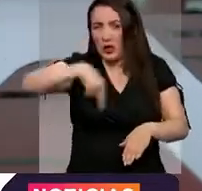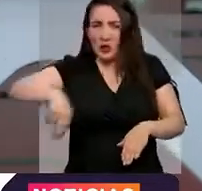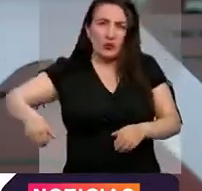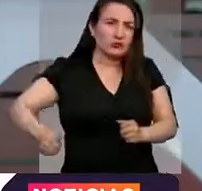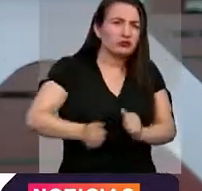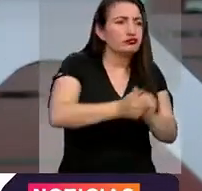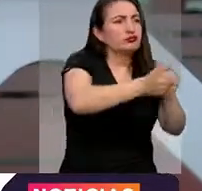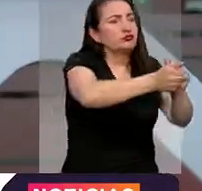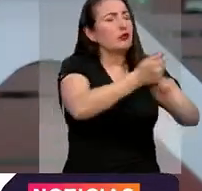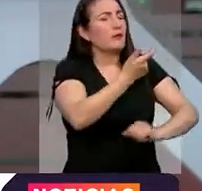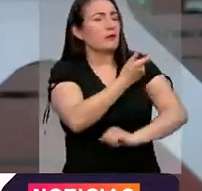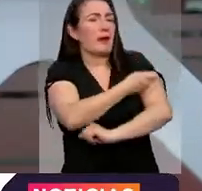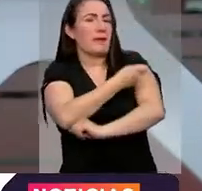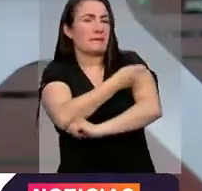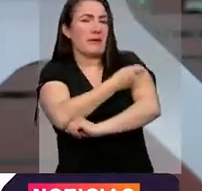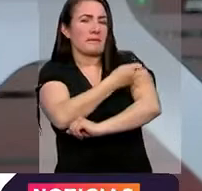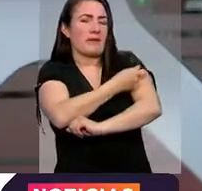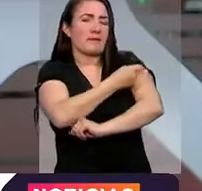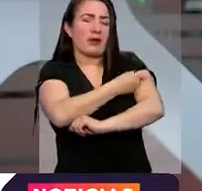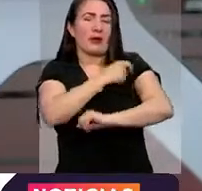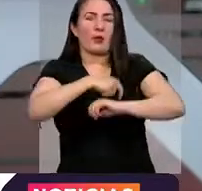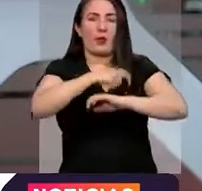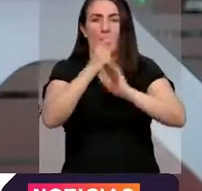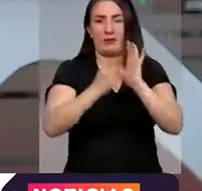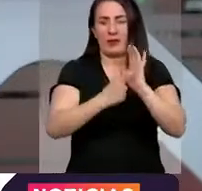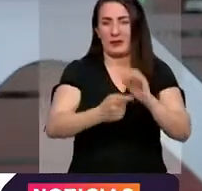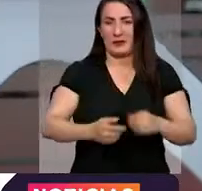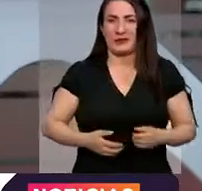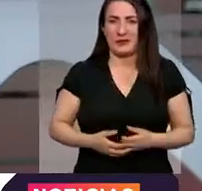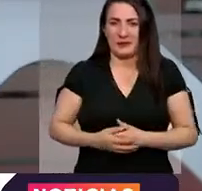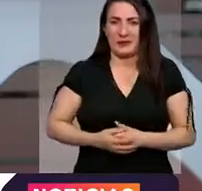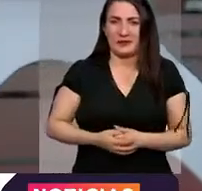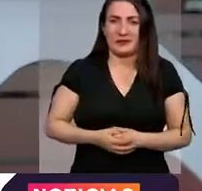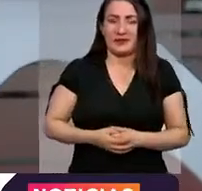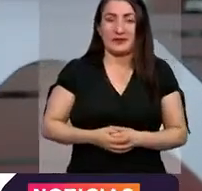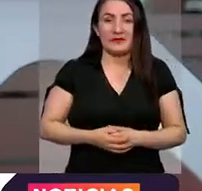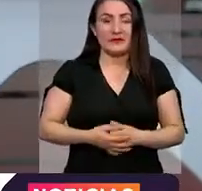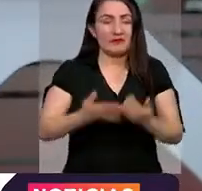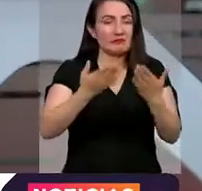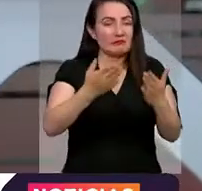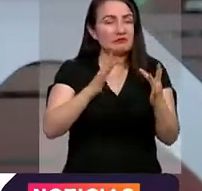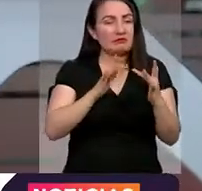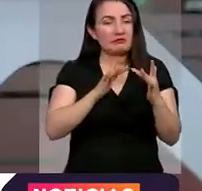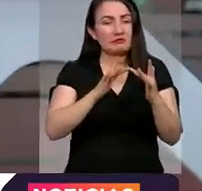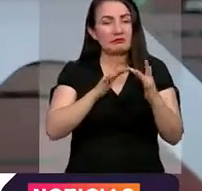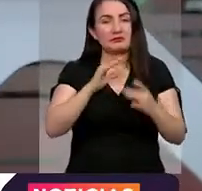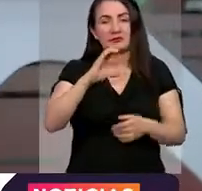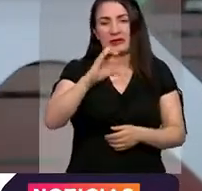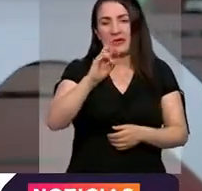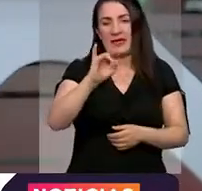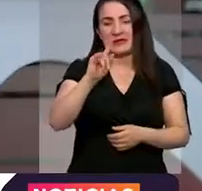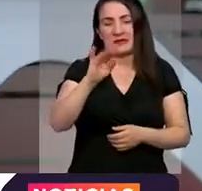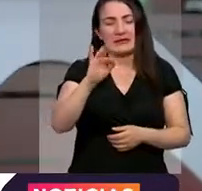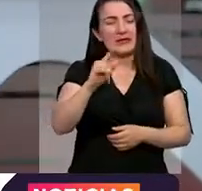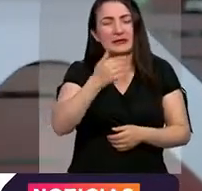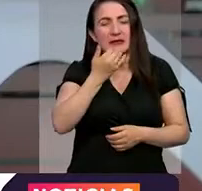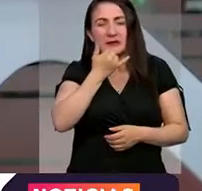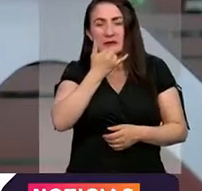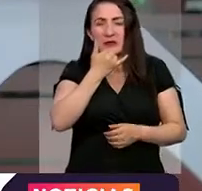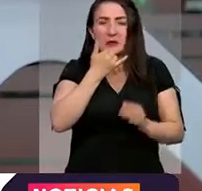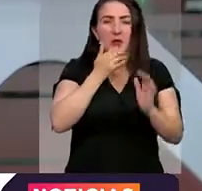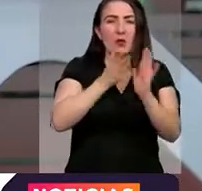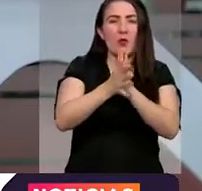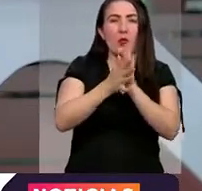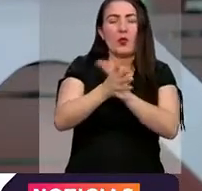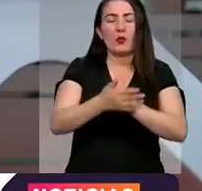a los puntos de inmunización para completar los respectivos esquemas. Hacemos de nuevo contacto con Cristian León. ¿Qué otros anuncios hizo la entidad?